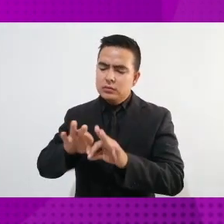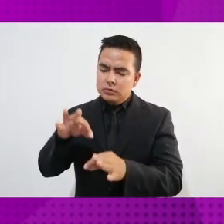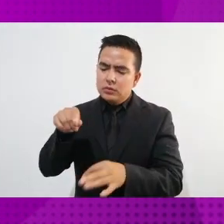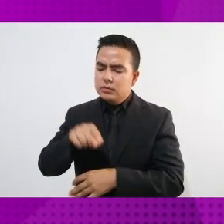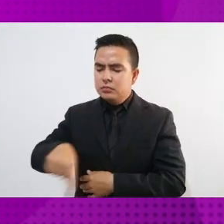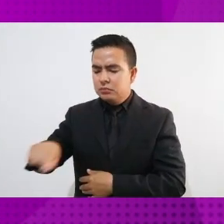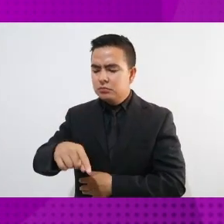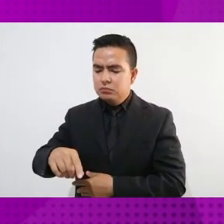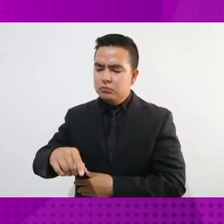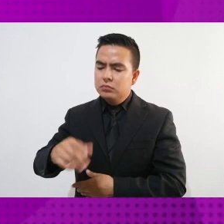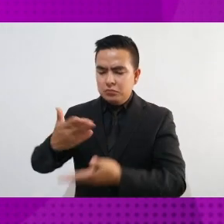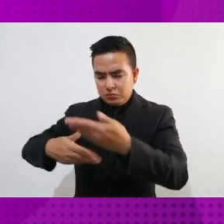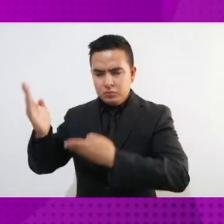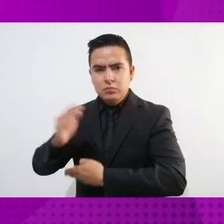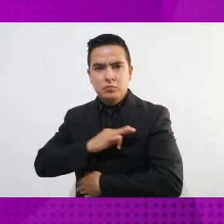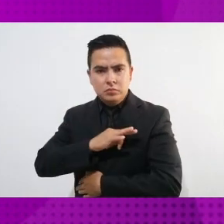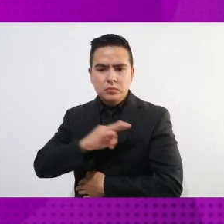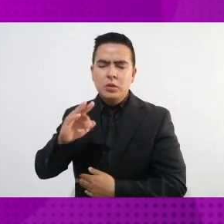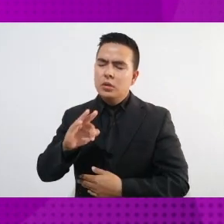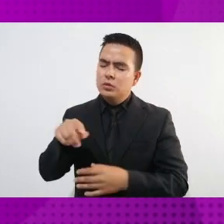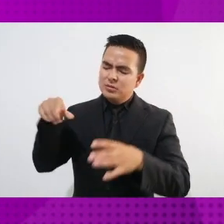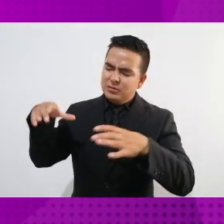importante el órgano legislativo para la democracia?